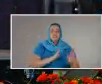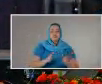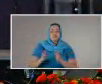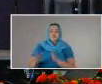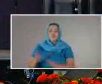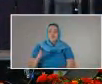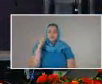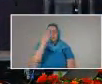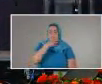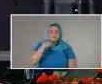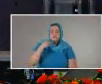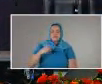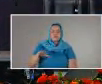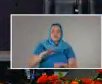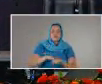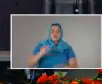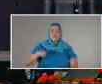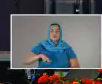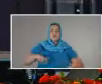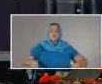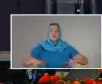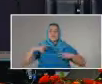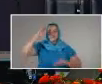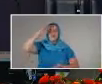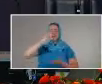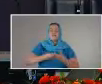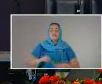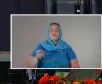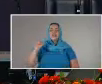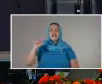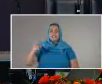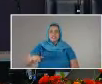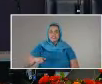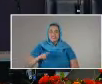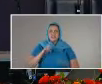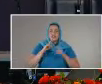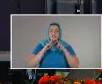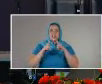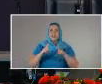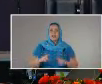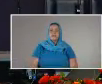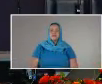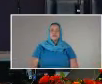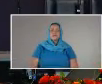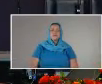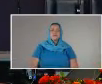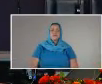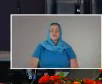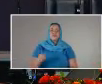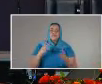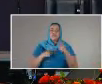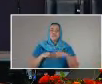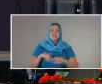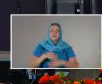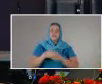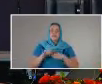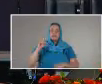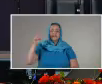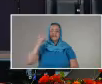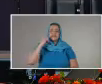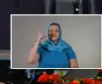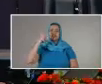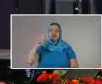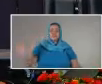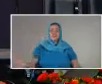Lo creemos y así lo declaramos, Padre. Venimos ante ti, Señor, como dice el libro de Lamentaciones, levantando